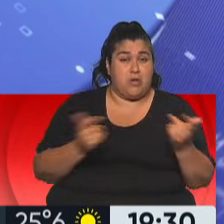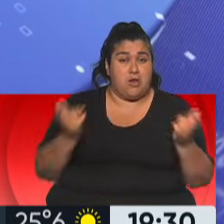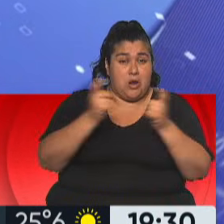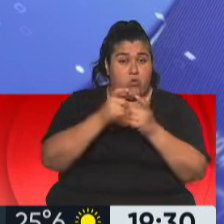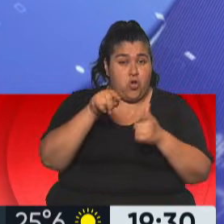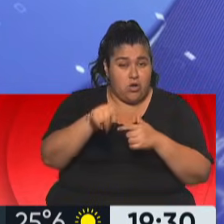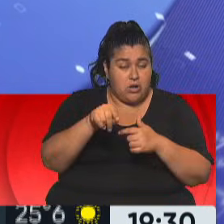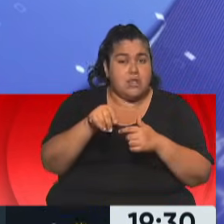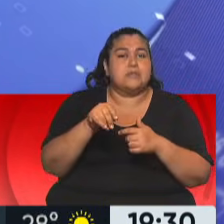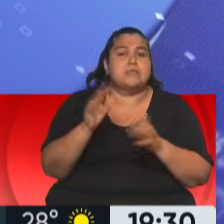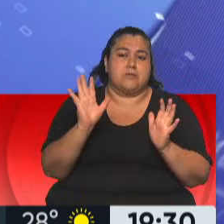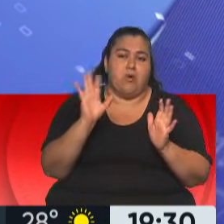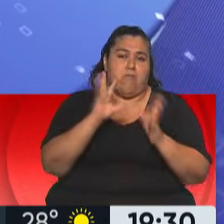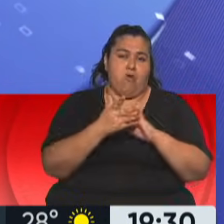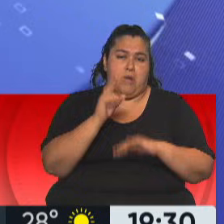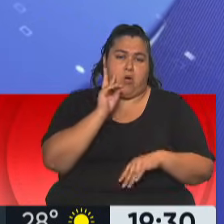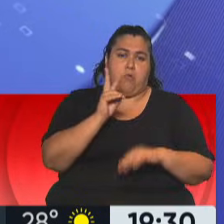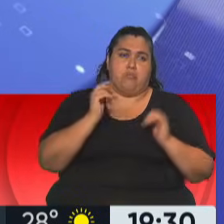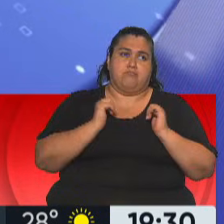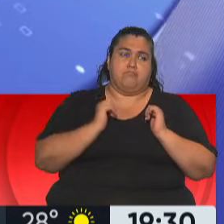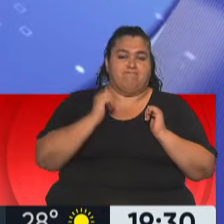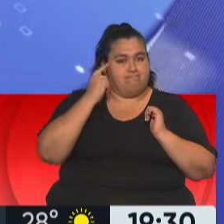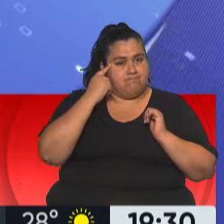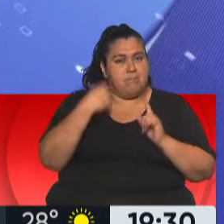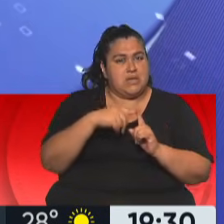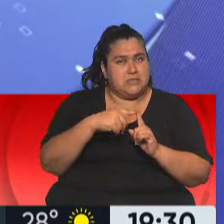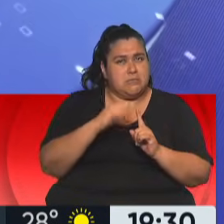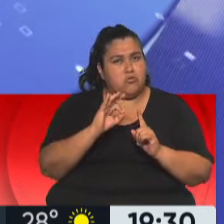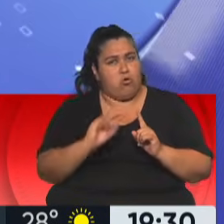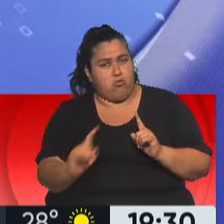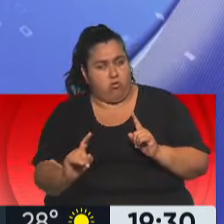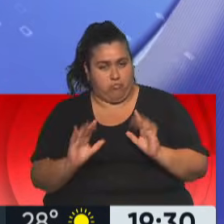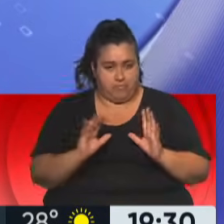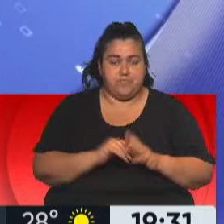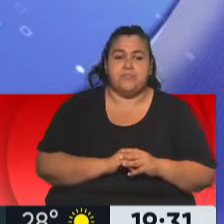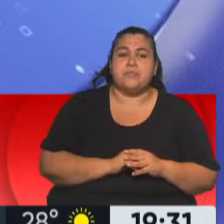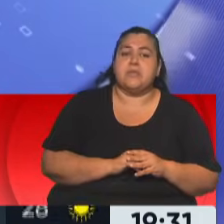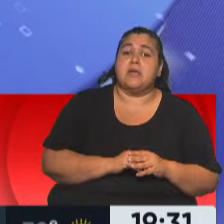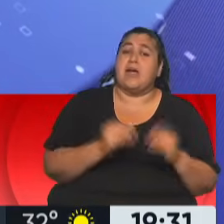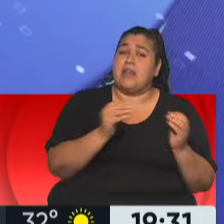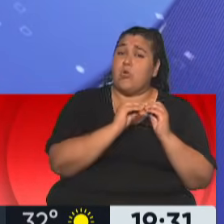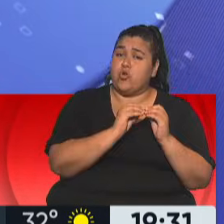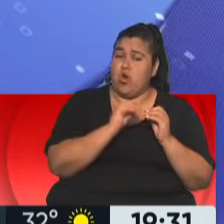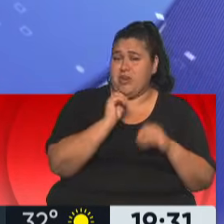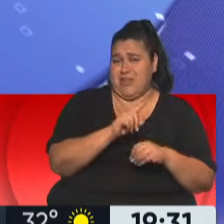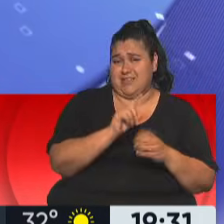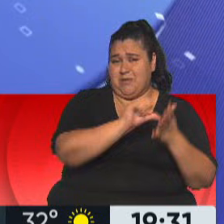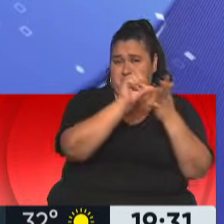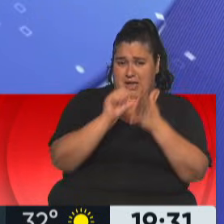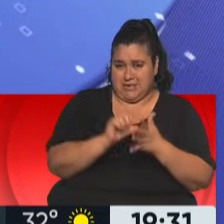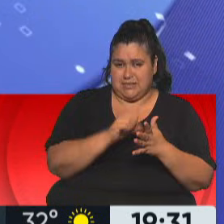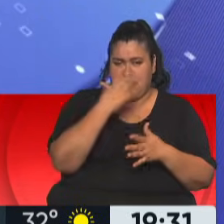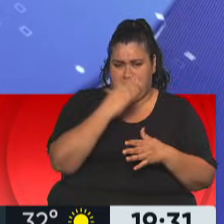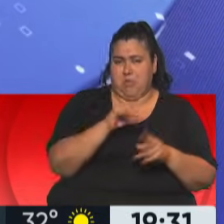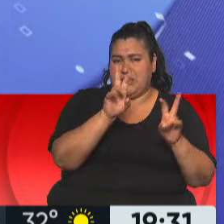les decía, un poco pesimista por el hecho de que muchas veces lo que suele pasar es esta situación. A propósito de reuniones internacionales, y ya vamos a ir con Lourdes al capítulo